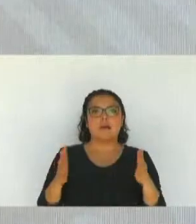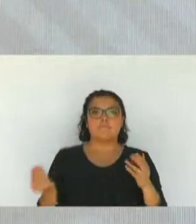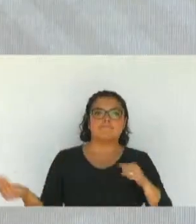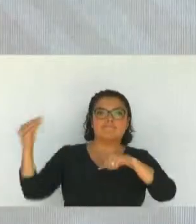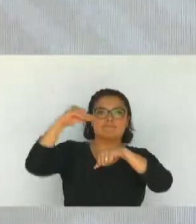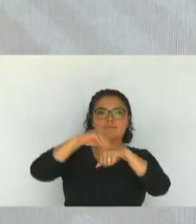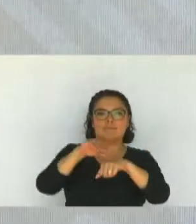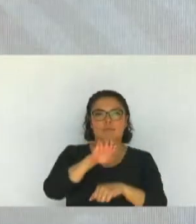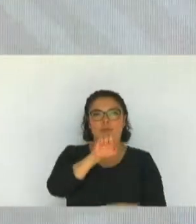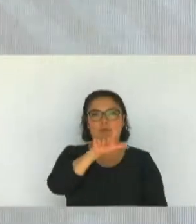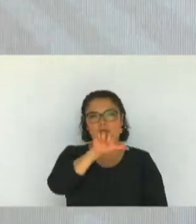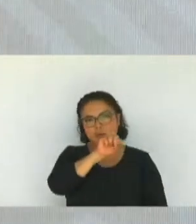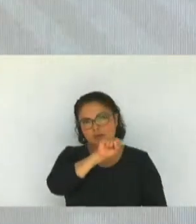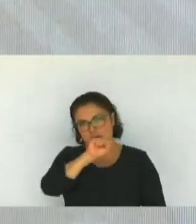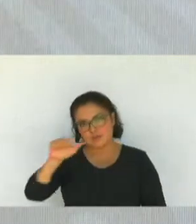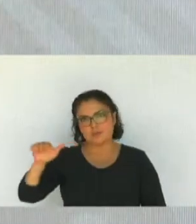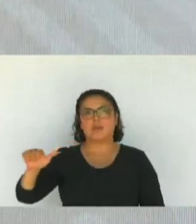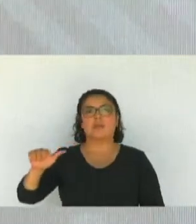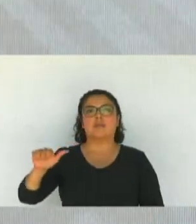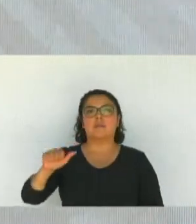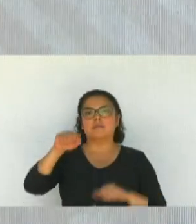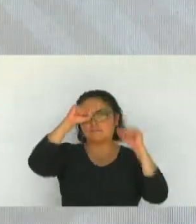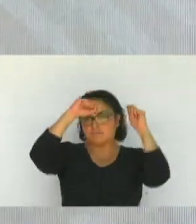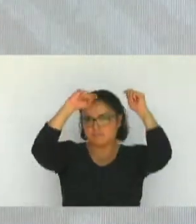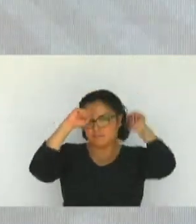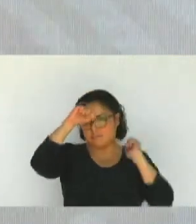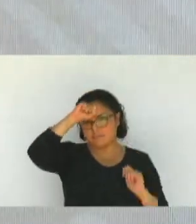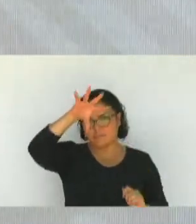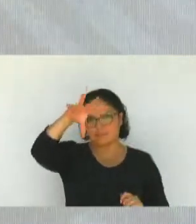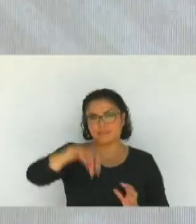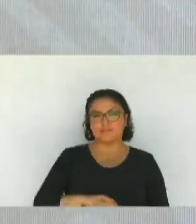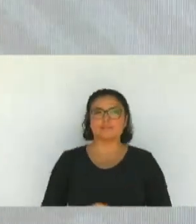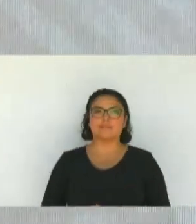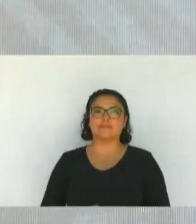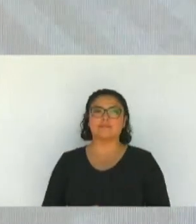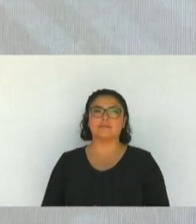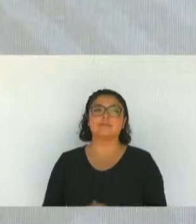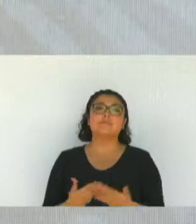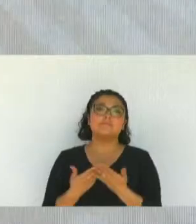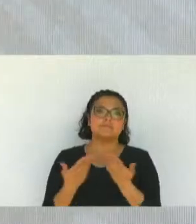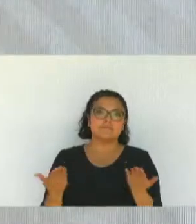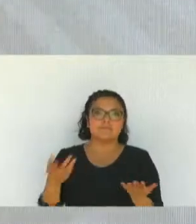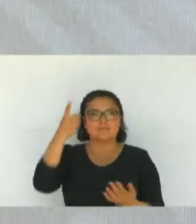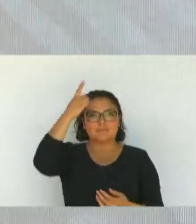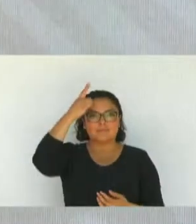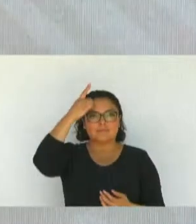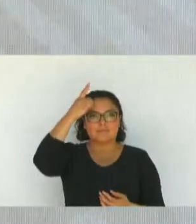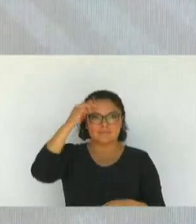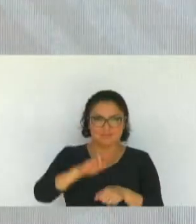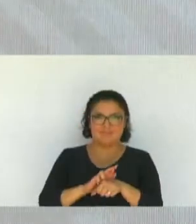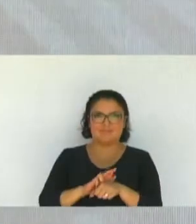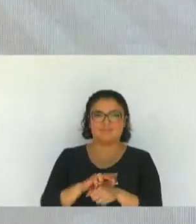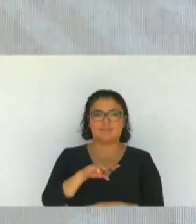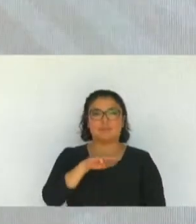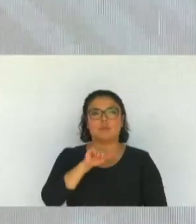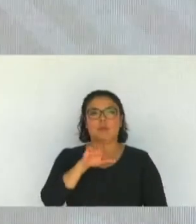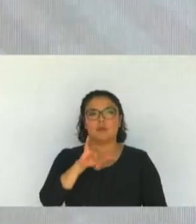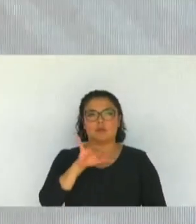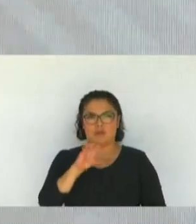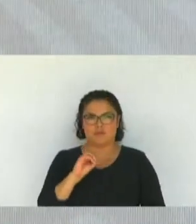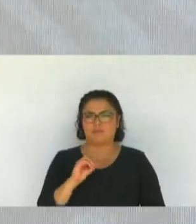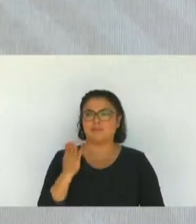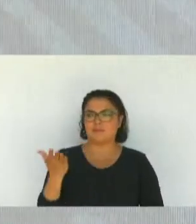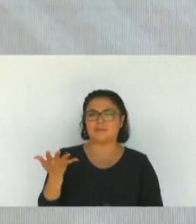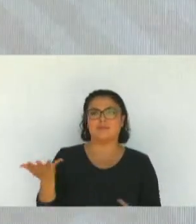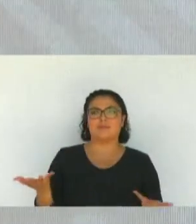empezamos a organizar toda la estrategia con el doctor Mauricio Hernández y se empezaba a hablar de ELSA, en el propio IMSS se preguntaban, y